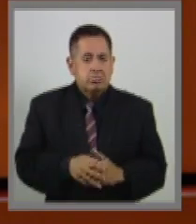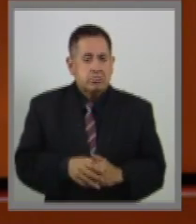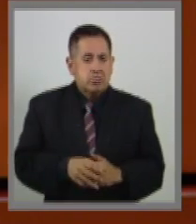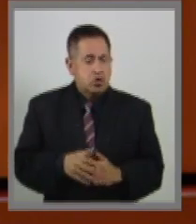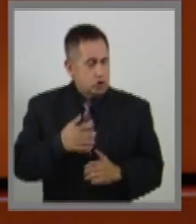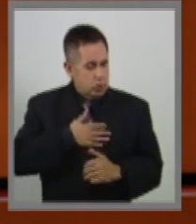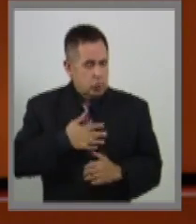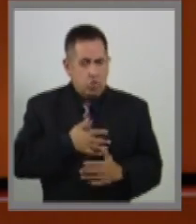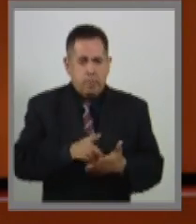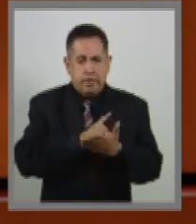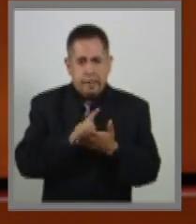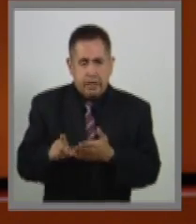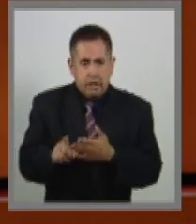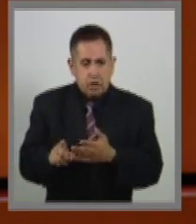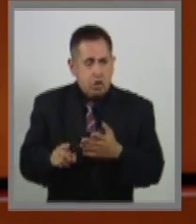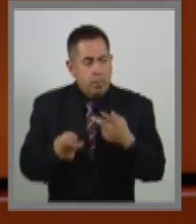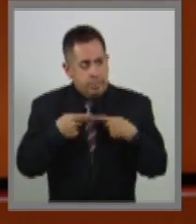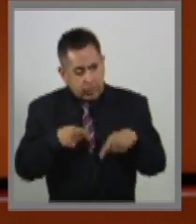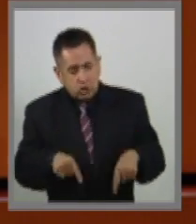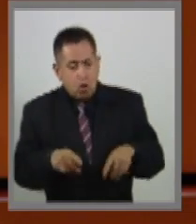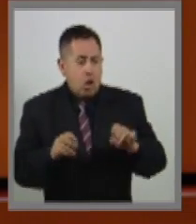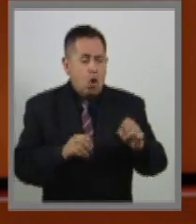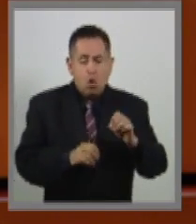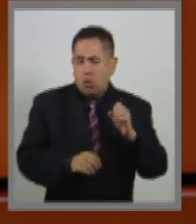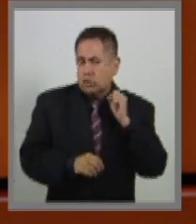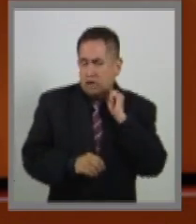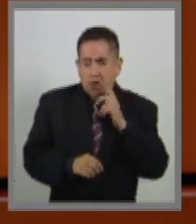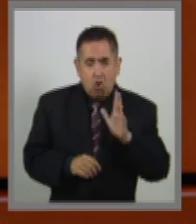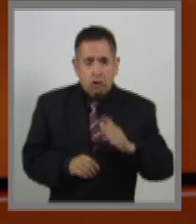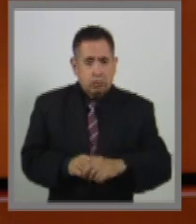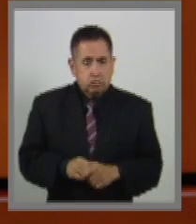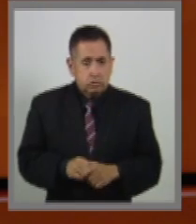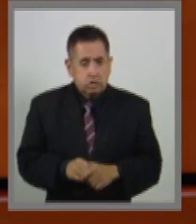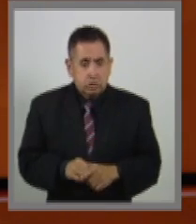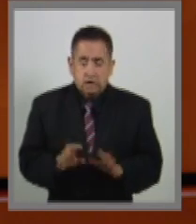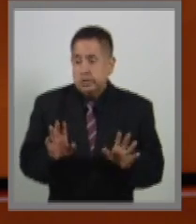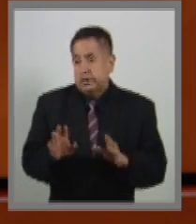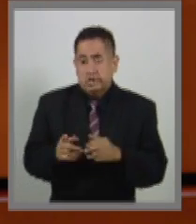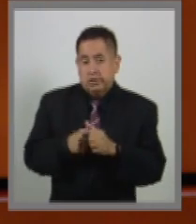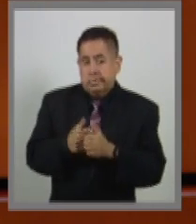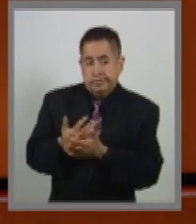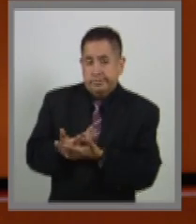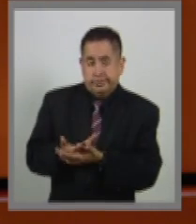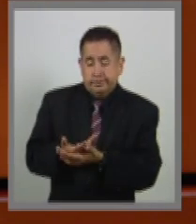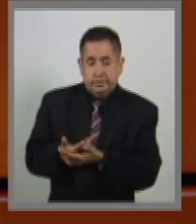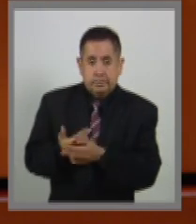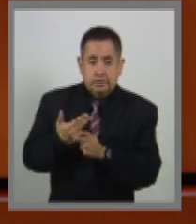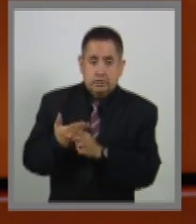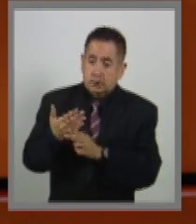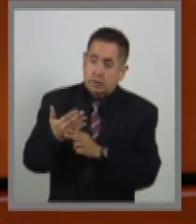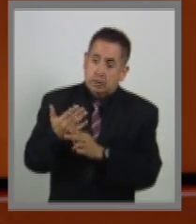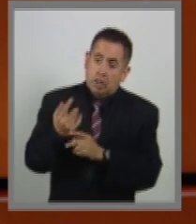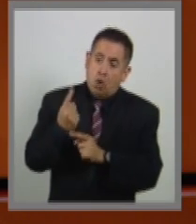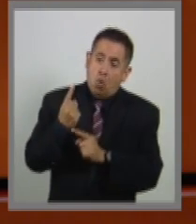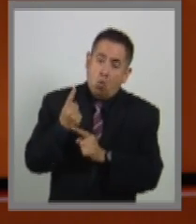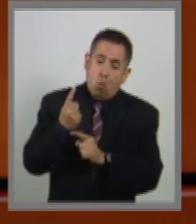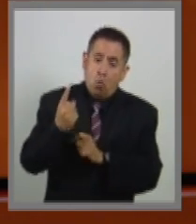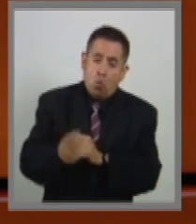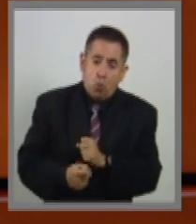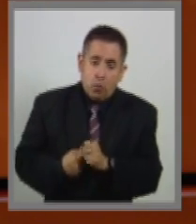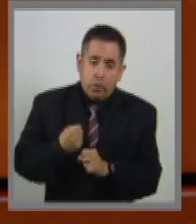ejercer su derecho, sea iniciativa ciudadana o un legislador, pues para empezar va a tener que pasar un año.